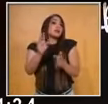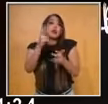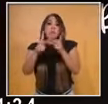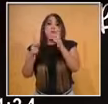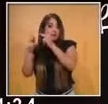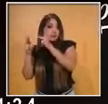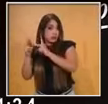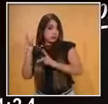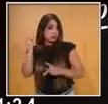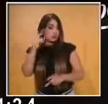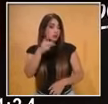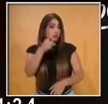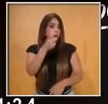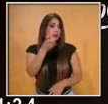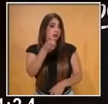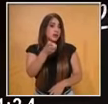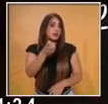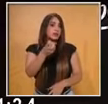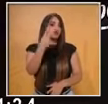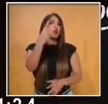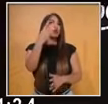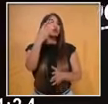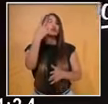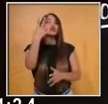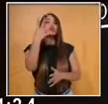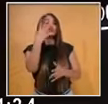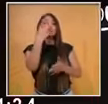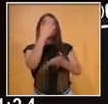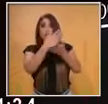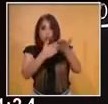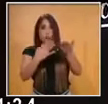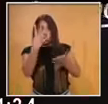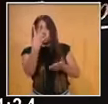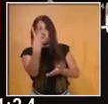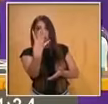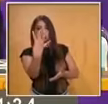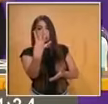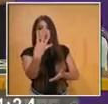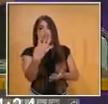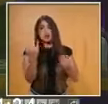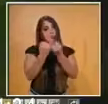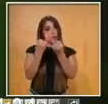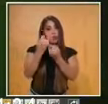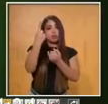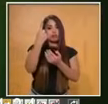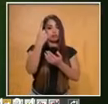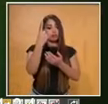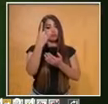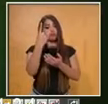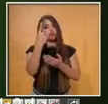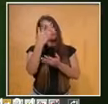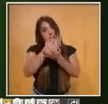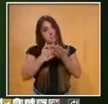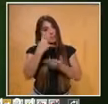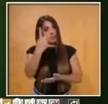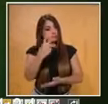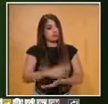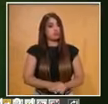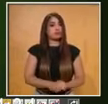2 cuartos es igual a un medio. Estas son fracciones